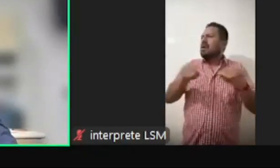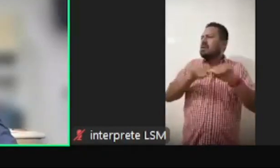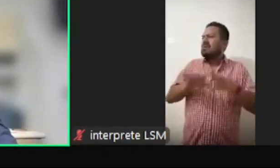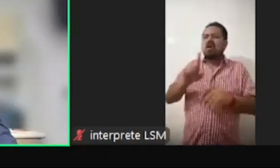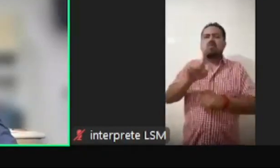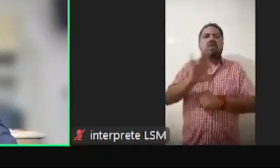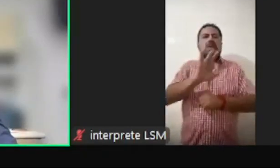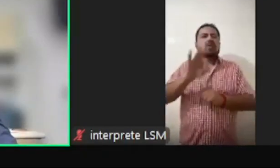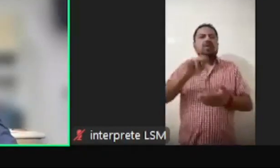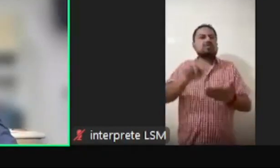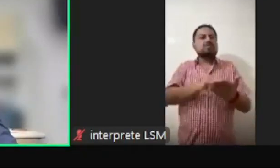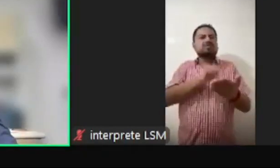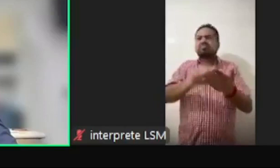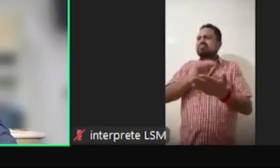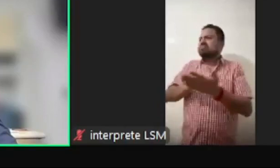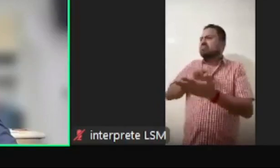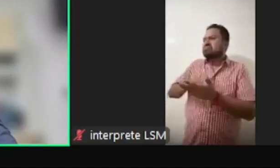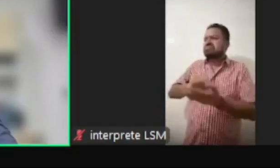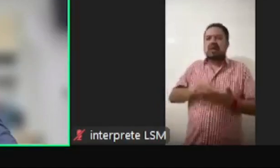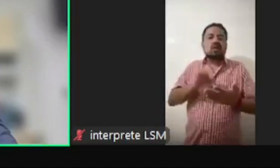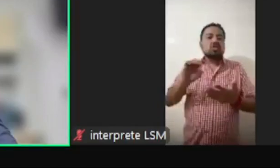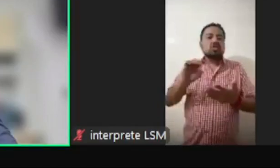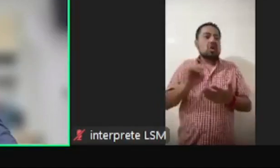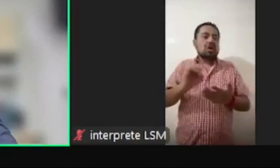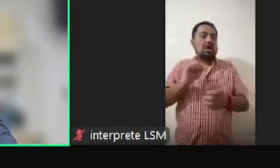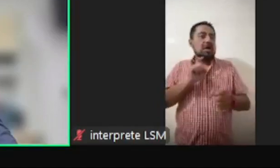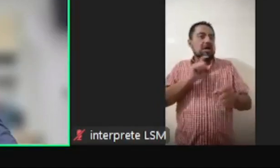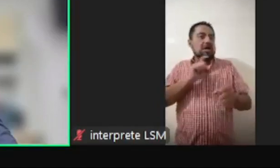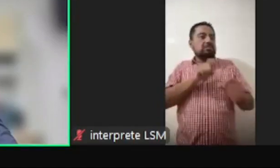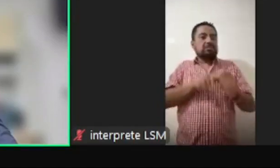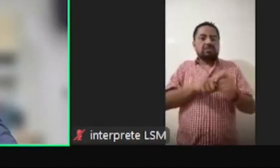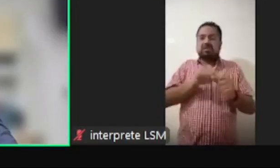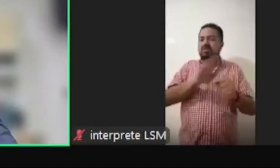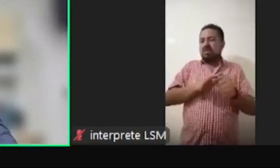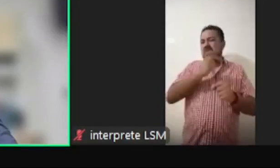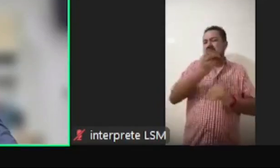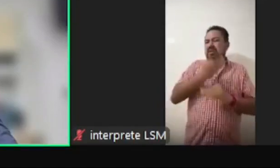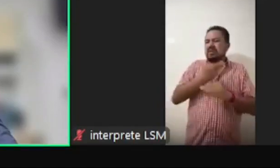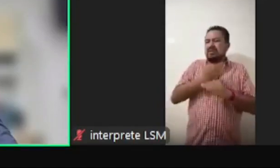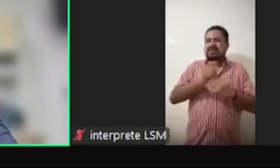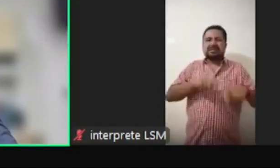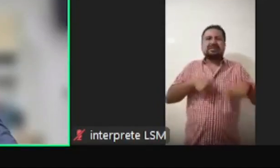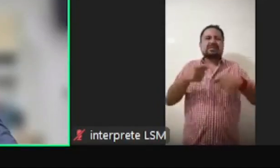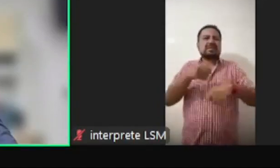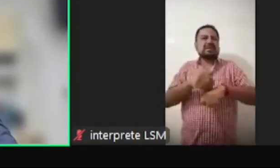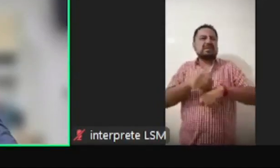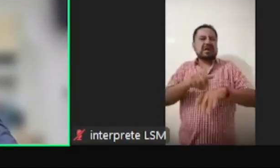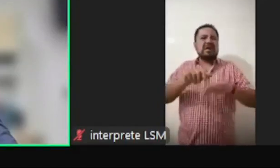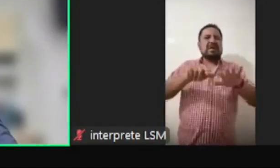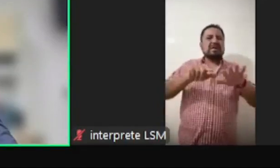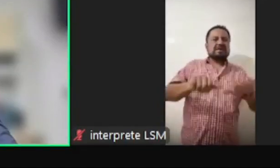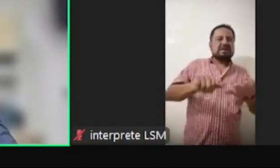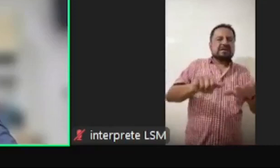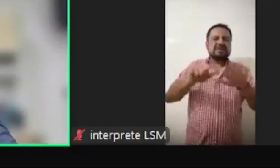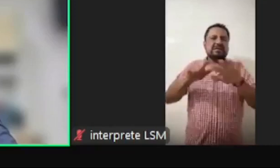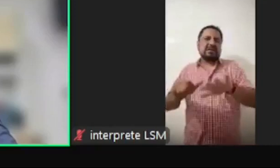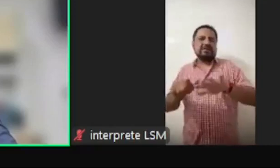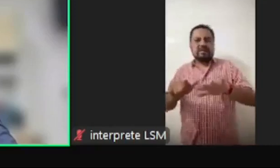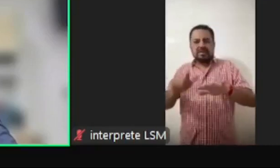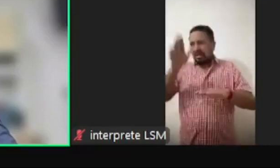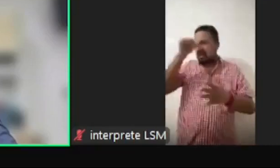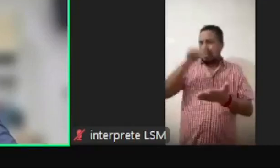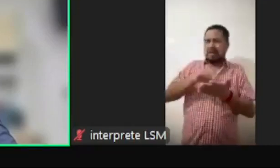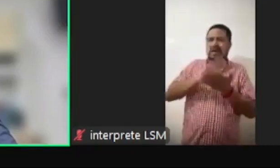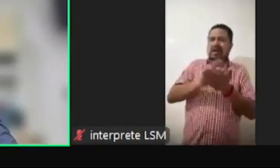de firmas de la lista nominal de esa demarcación, por lo que en términos de la base 16ª y 17ª de la convocatoria emitida y aprobada por el Partido